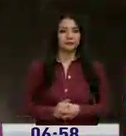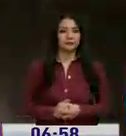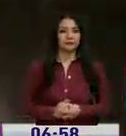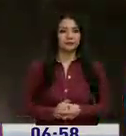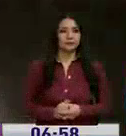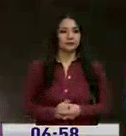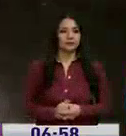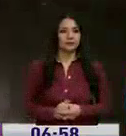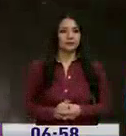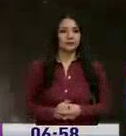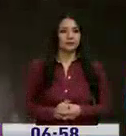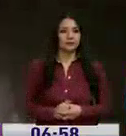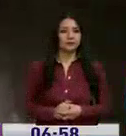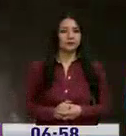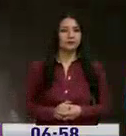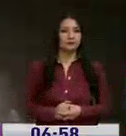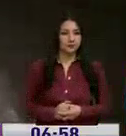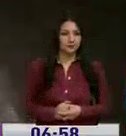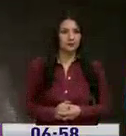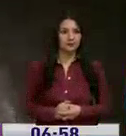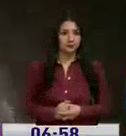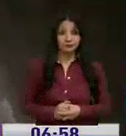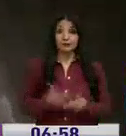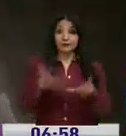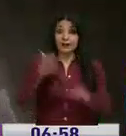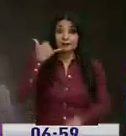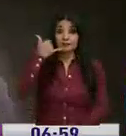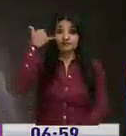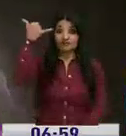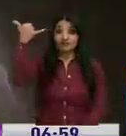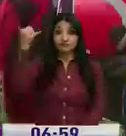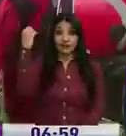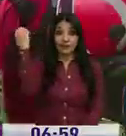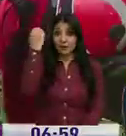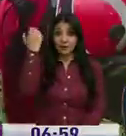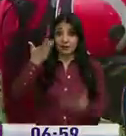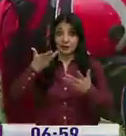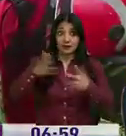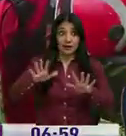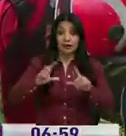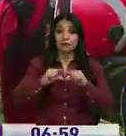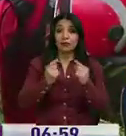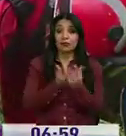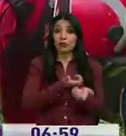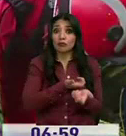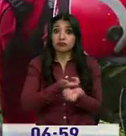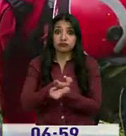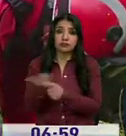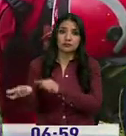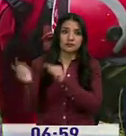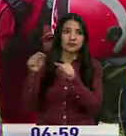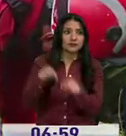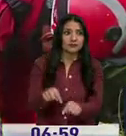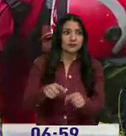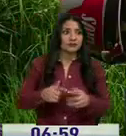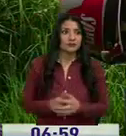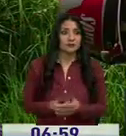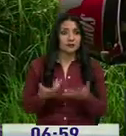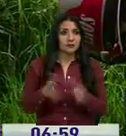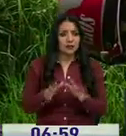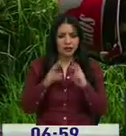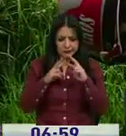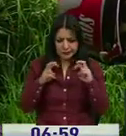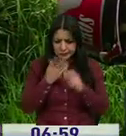Baje, baje, baje. Al ser alertados de este suceso, los uniformados acudieron al sitio. Una vez analizada